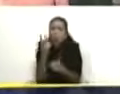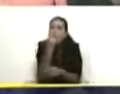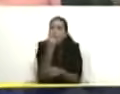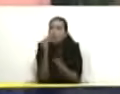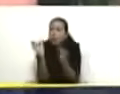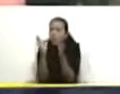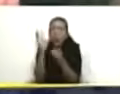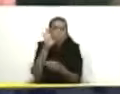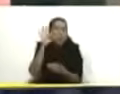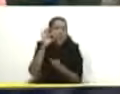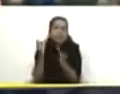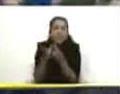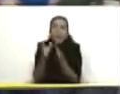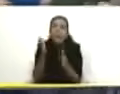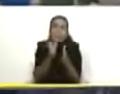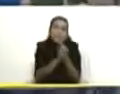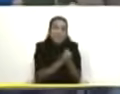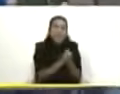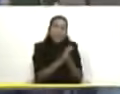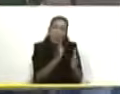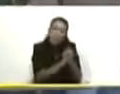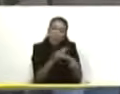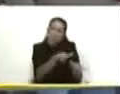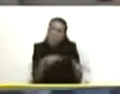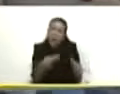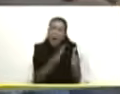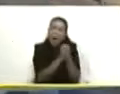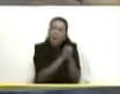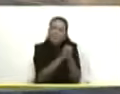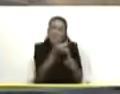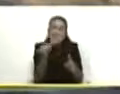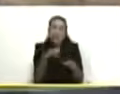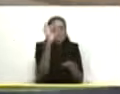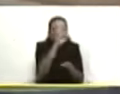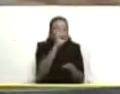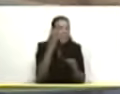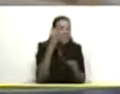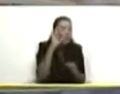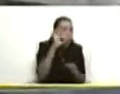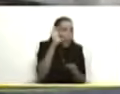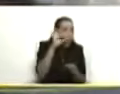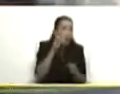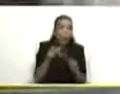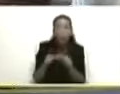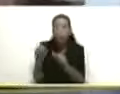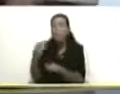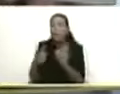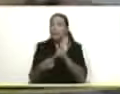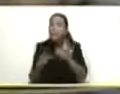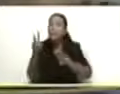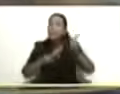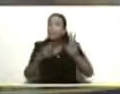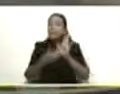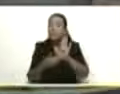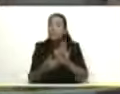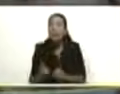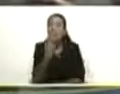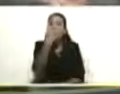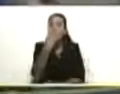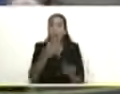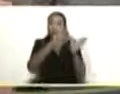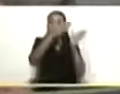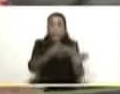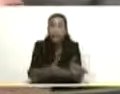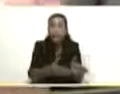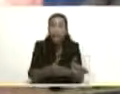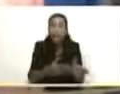Sí. Me recuerda un amigo que le decíamos chanchito. Ah, el chanchito, le decíamos, continuamos. Entonces, la primera estación que